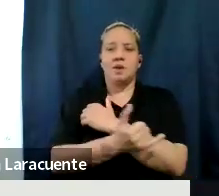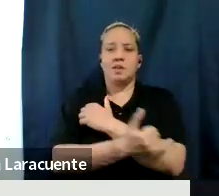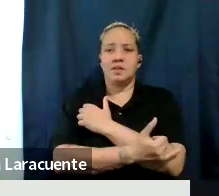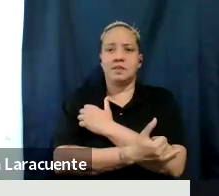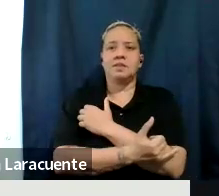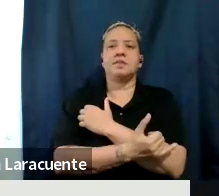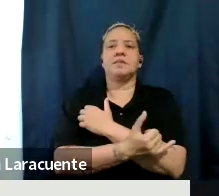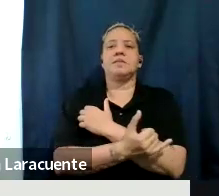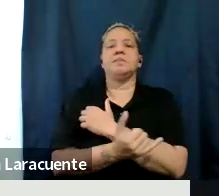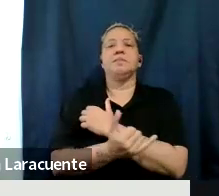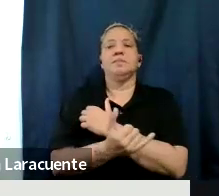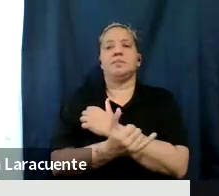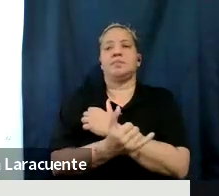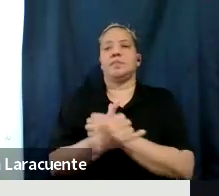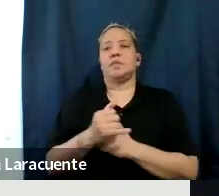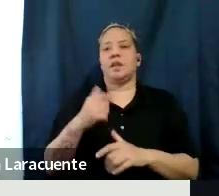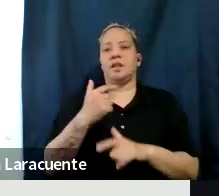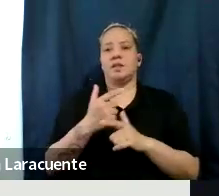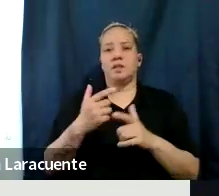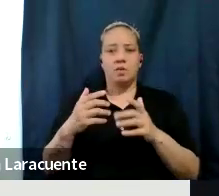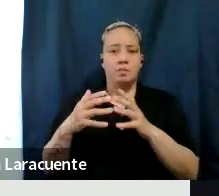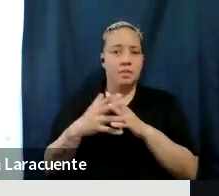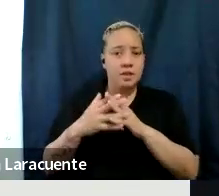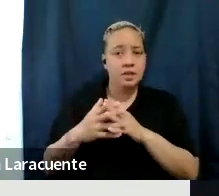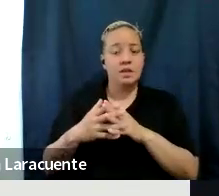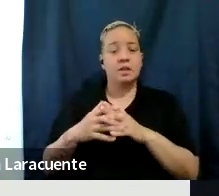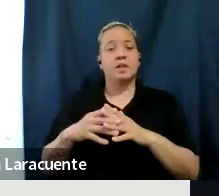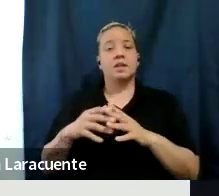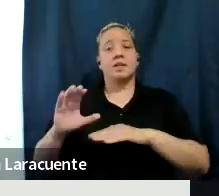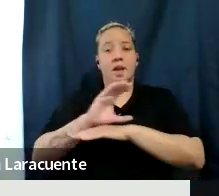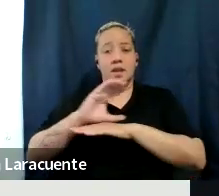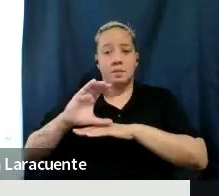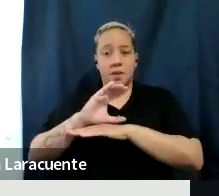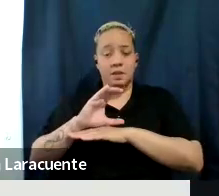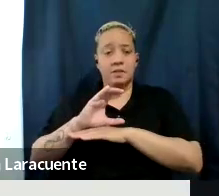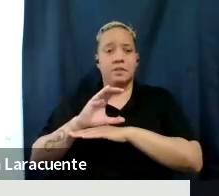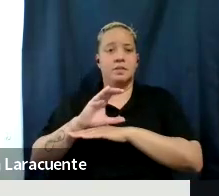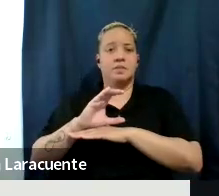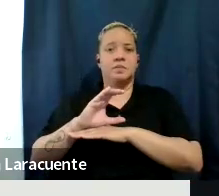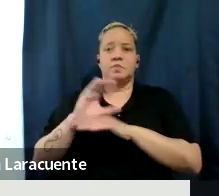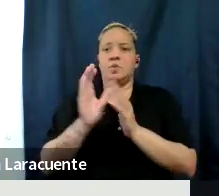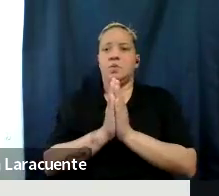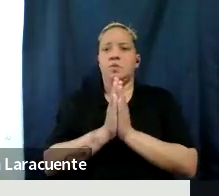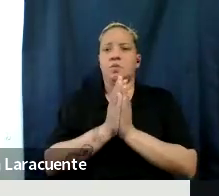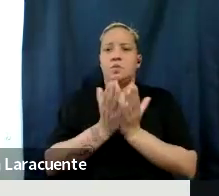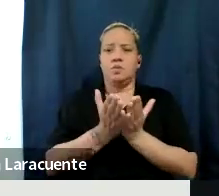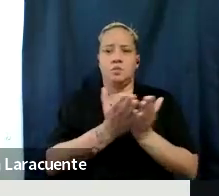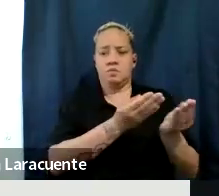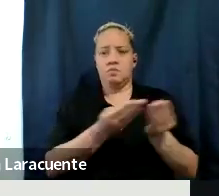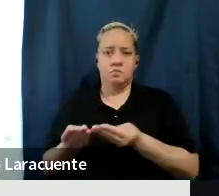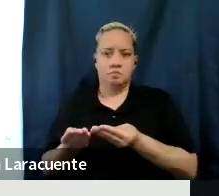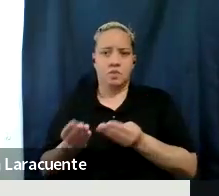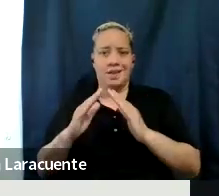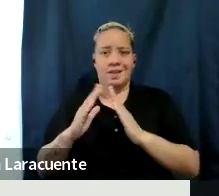las naciones latinoamericanas y caribeñas, por una publicación que llegaba a su casa de Moguer.